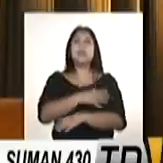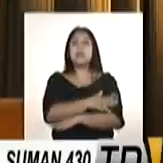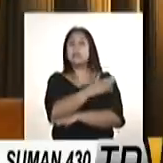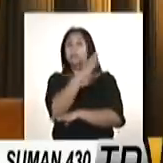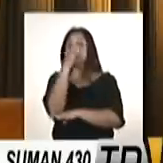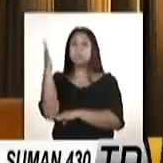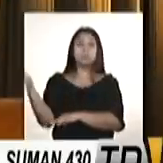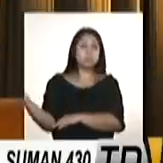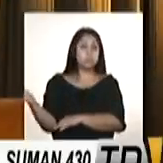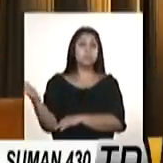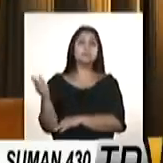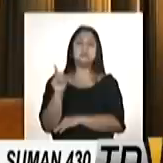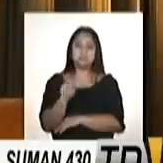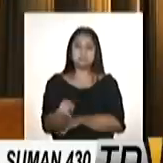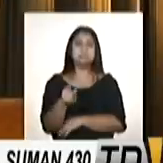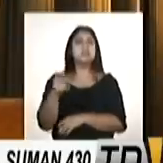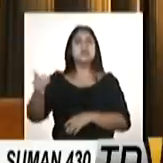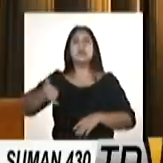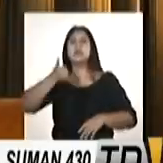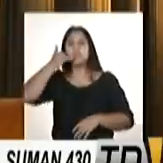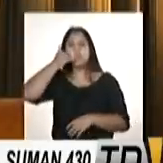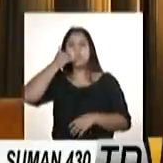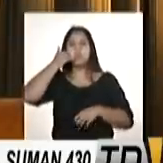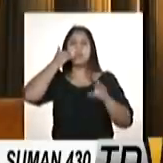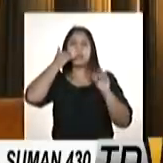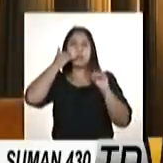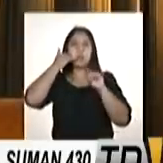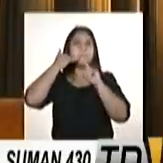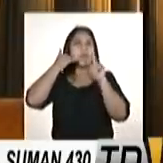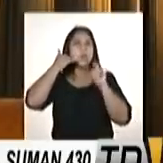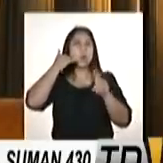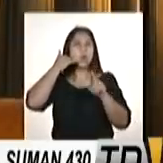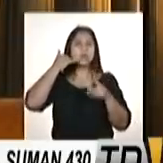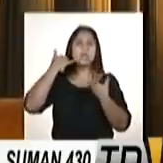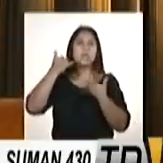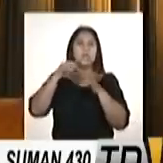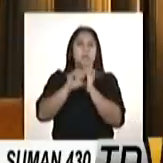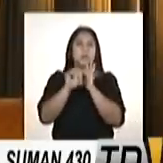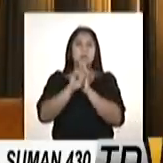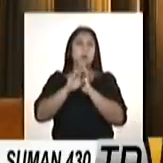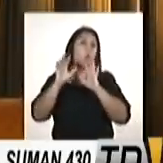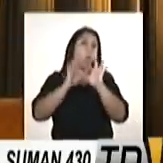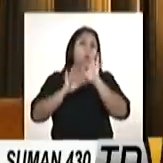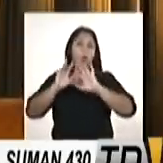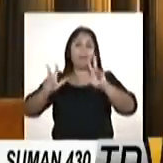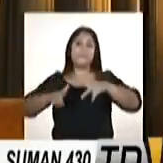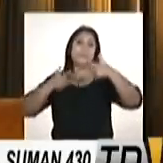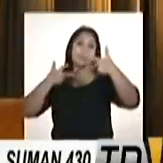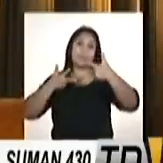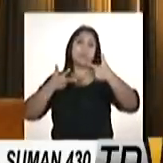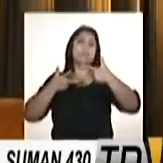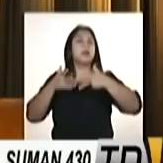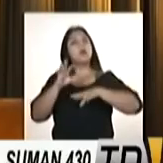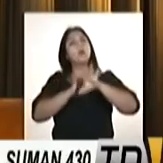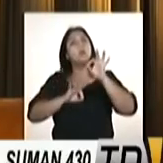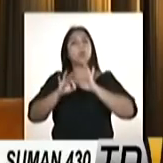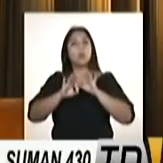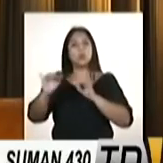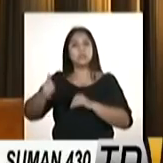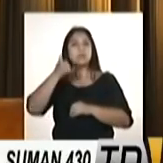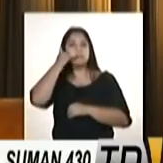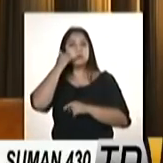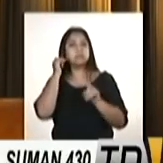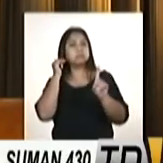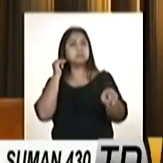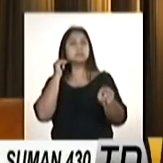24 horas del día a través de telemedicina, en donde podrán hacer llamada con videollamada o con llamada directa